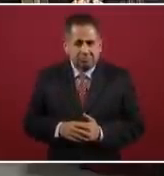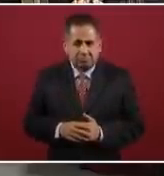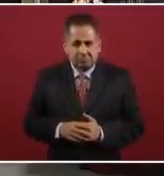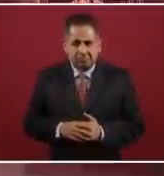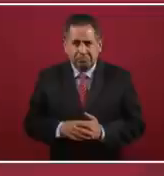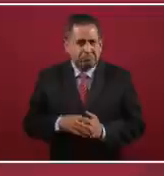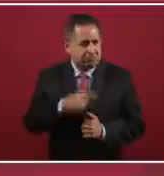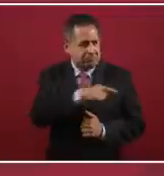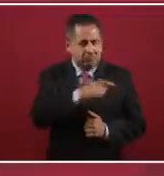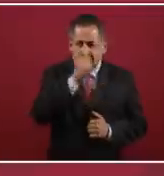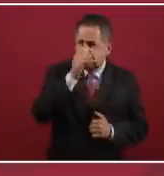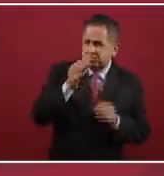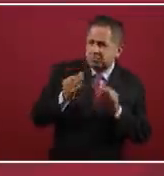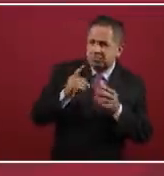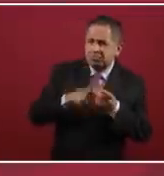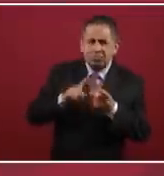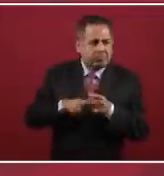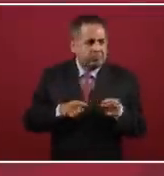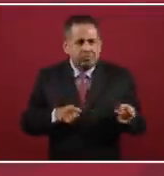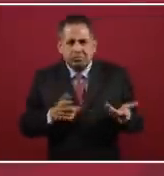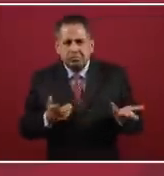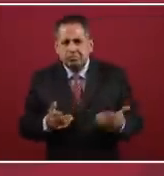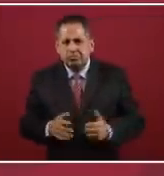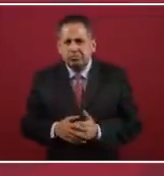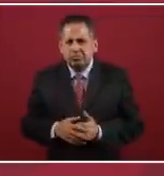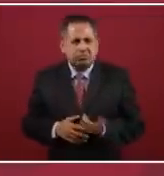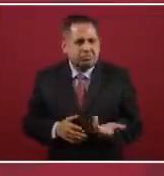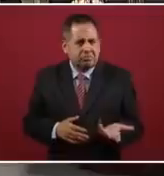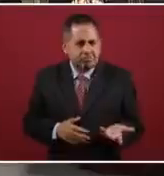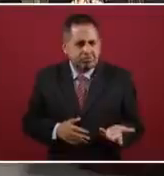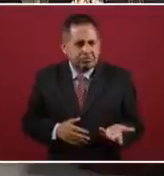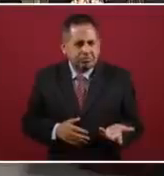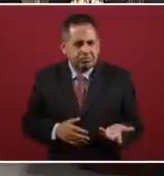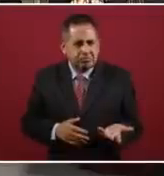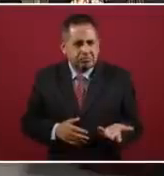quién la van a hacer? Si no